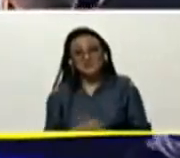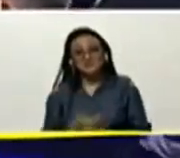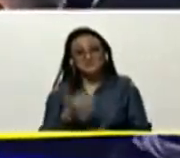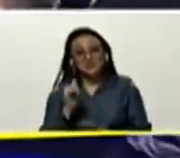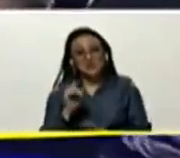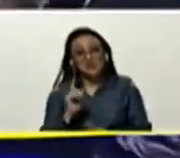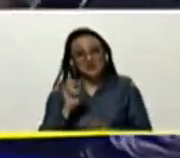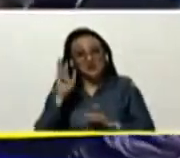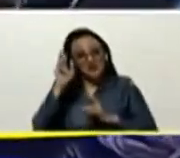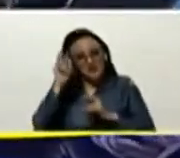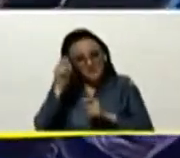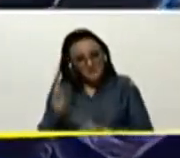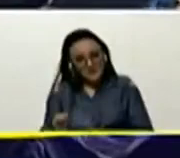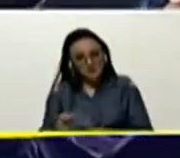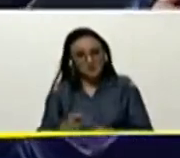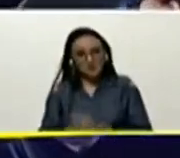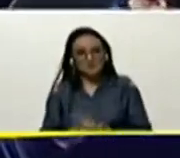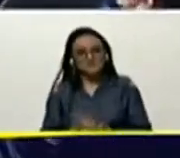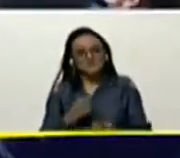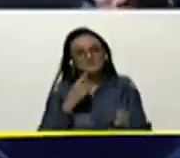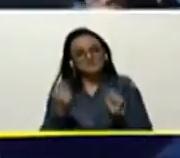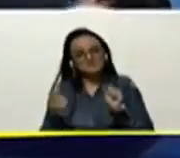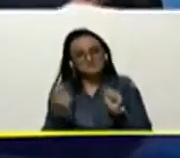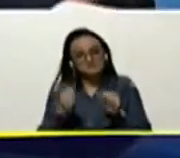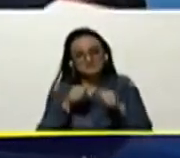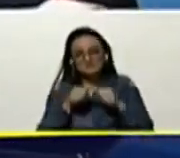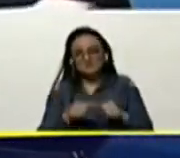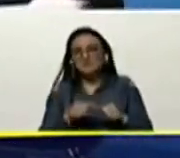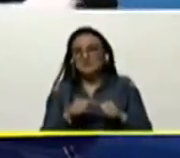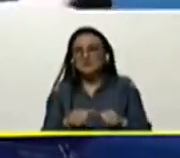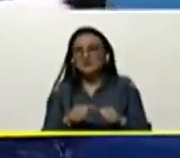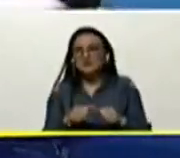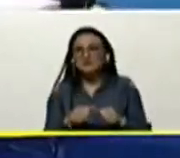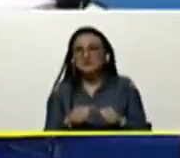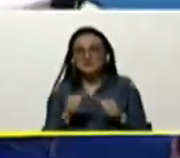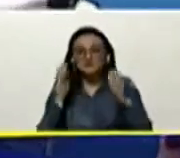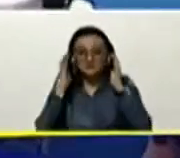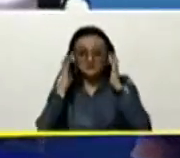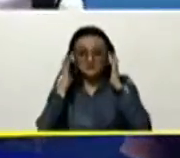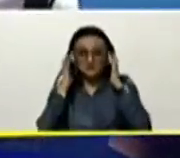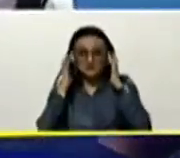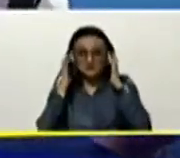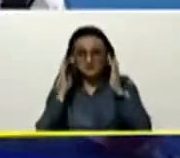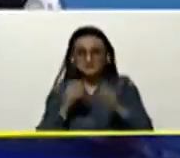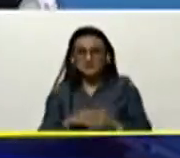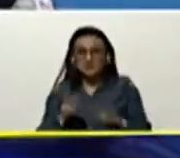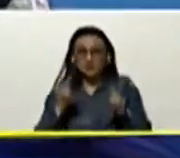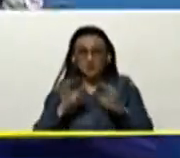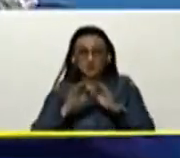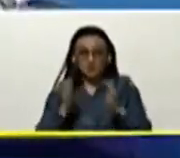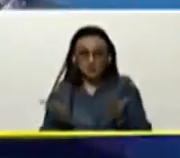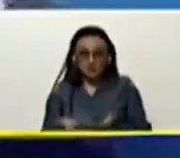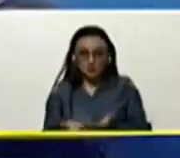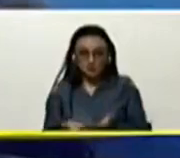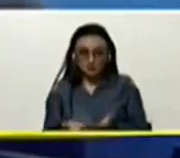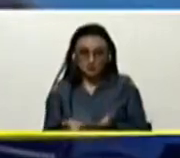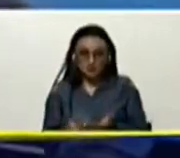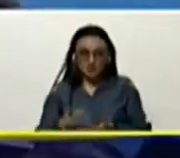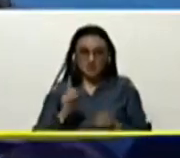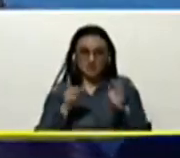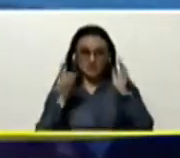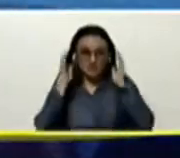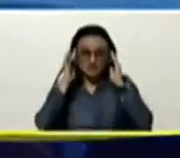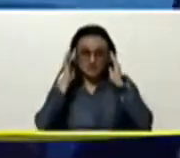existir respeto, diálogo permanente. La configuración del nuevo mundo debe